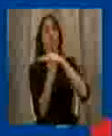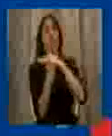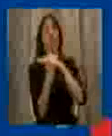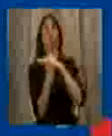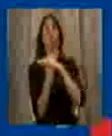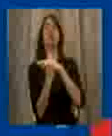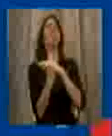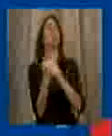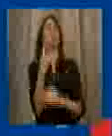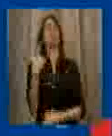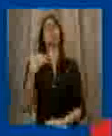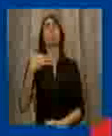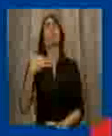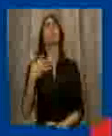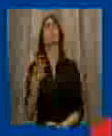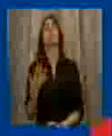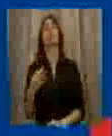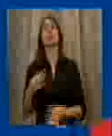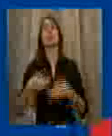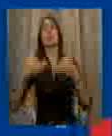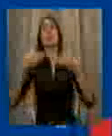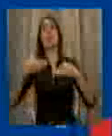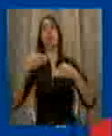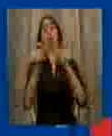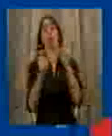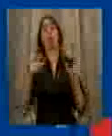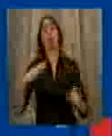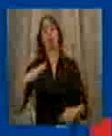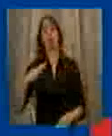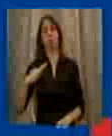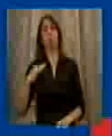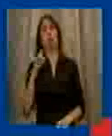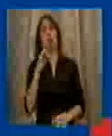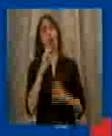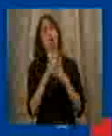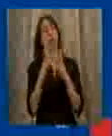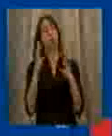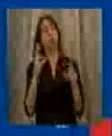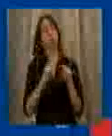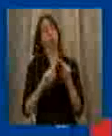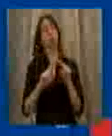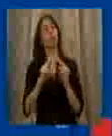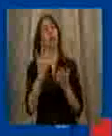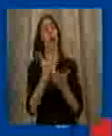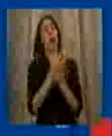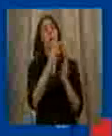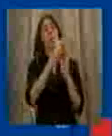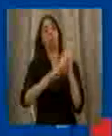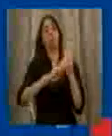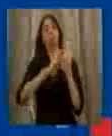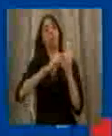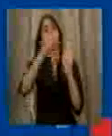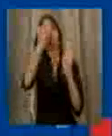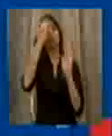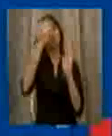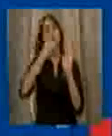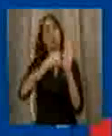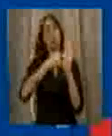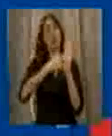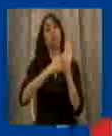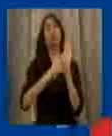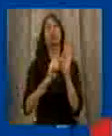ciudadana. Ahí todavía hay mucho por hacer, hay proyectos emblemáticos como la reforma